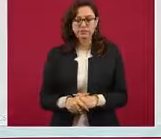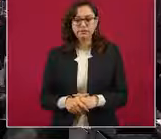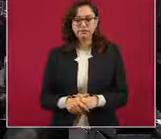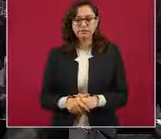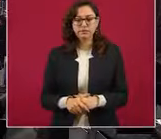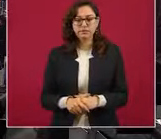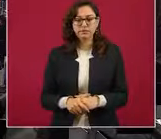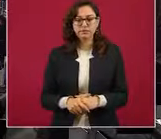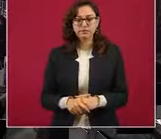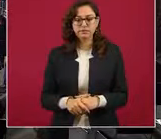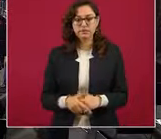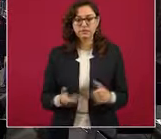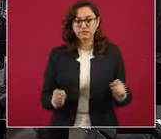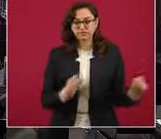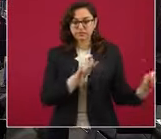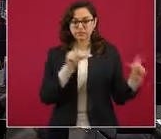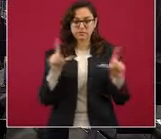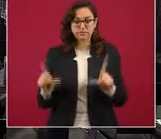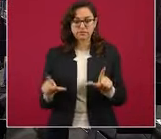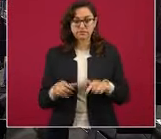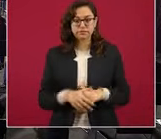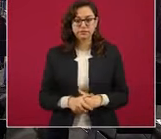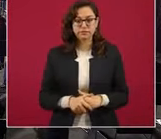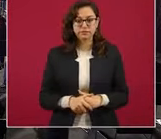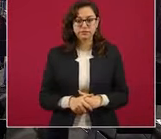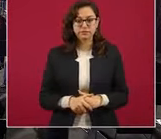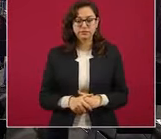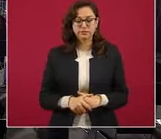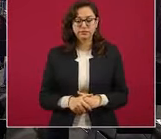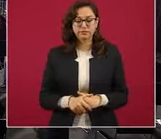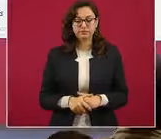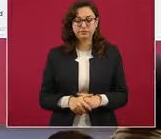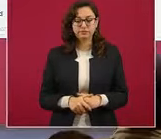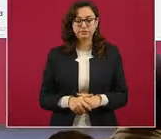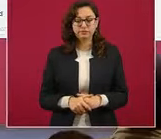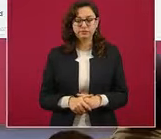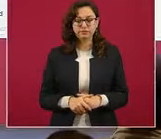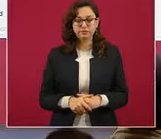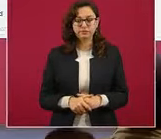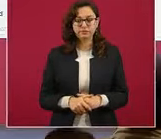A ver si pasas la otra, que es la de